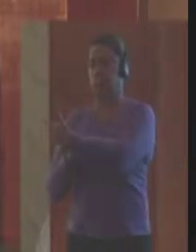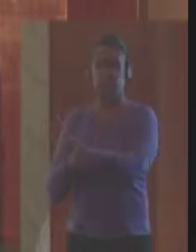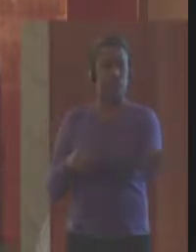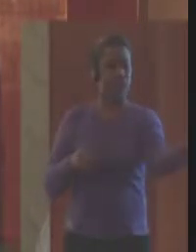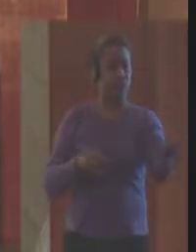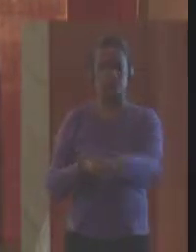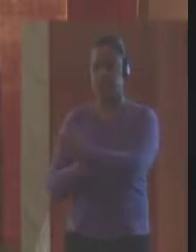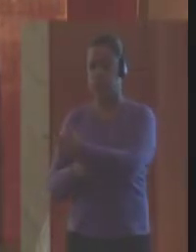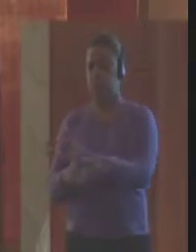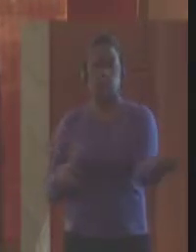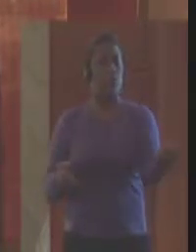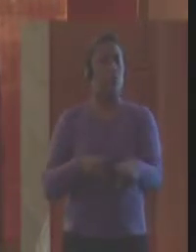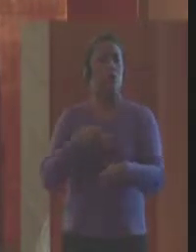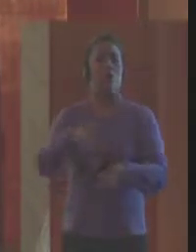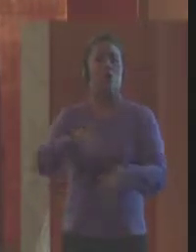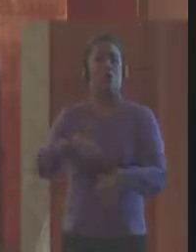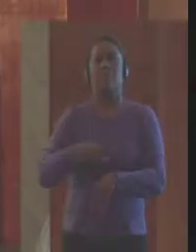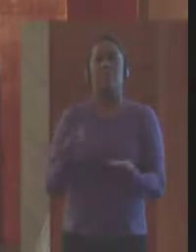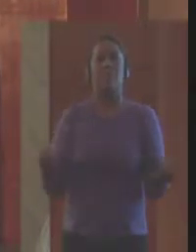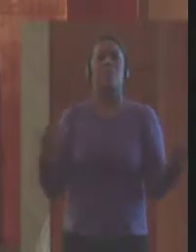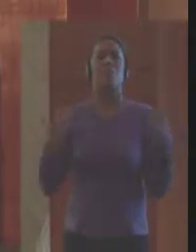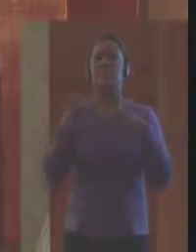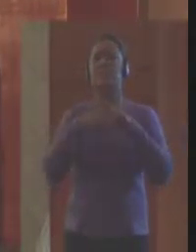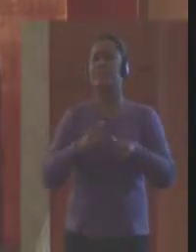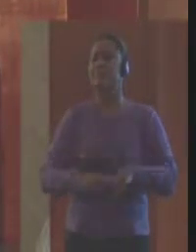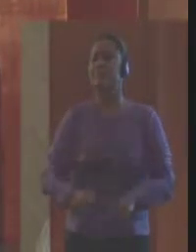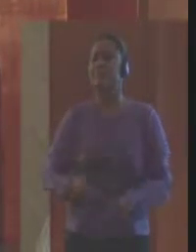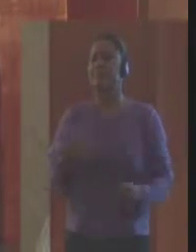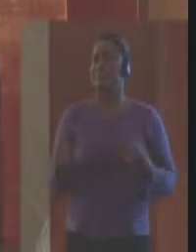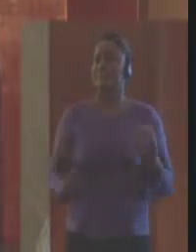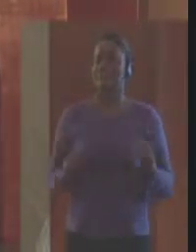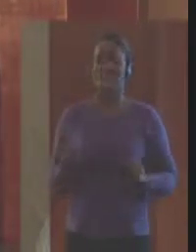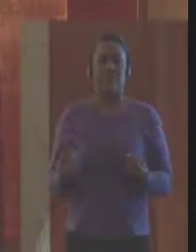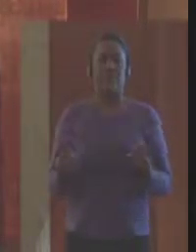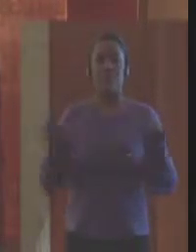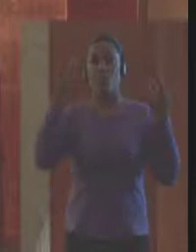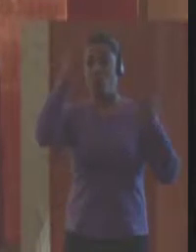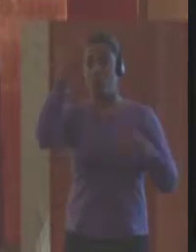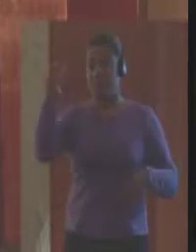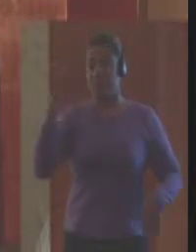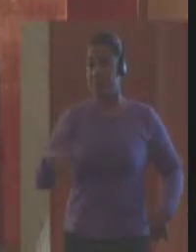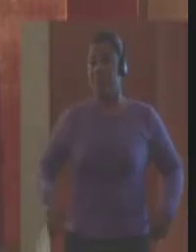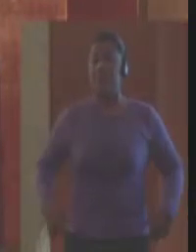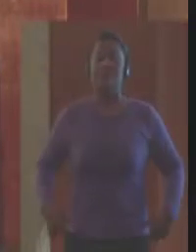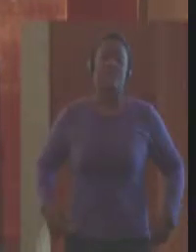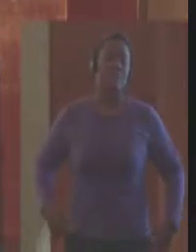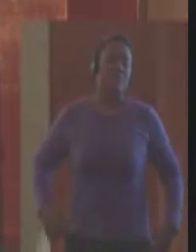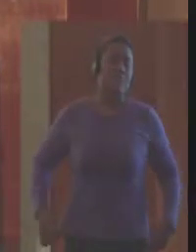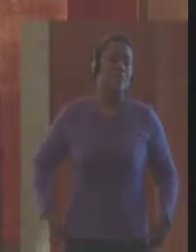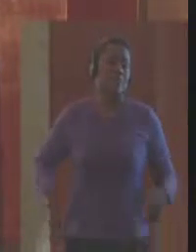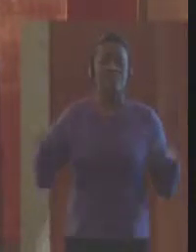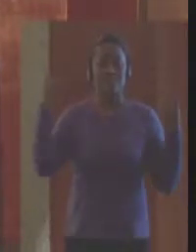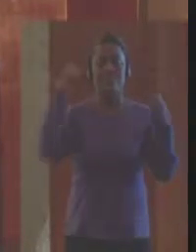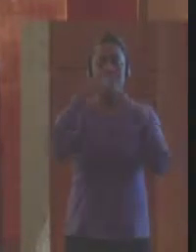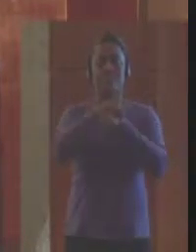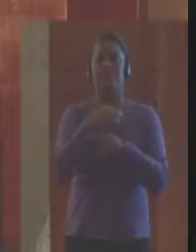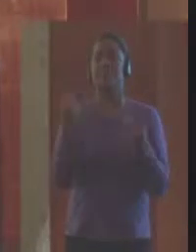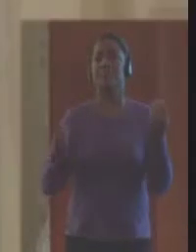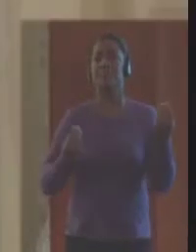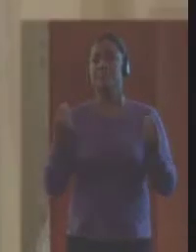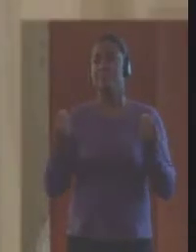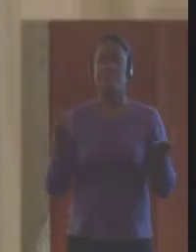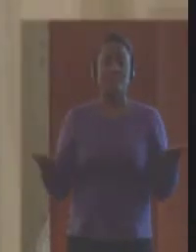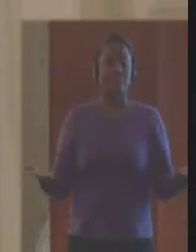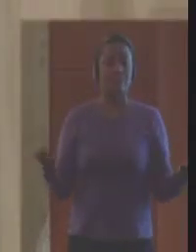lleva a mayores emisión de gases de efecto invernadero y que genera igualmente una mayor